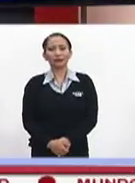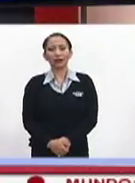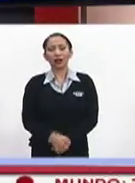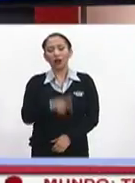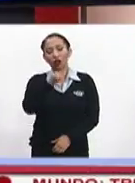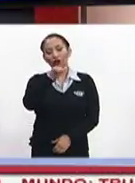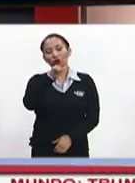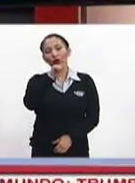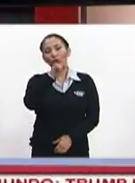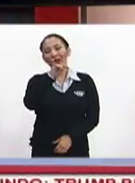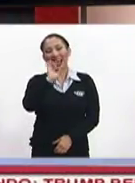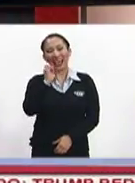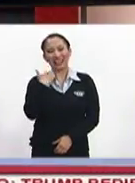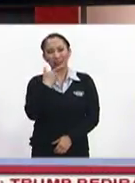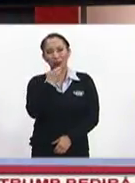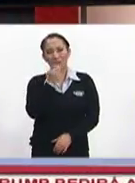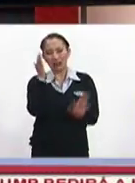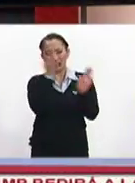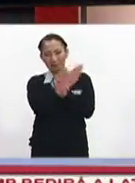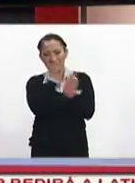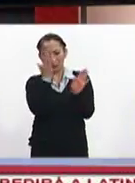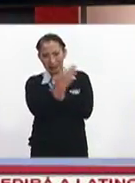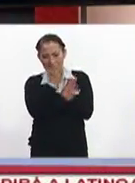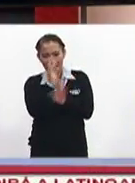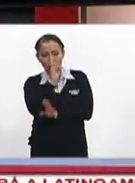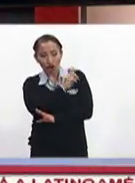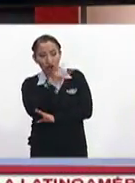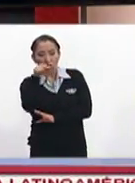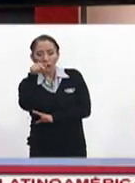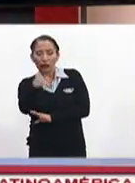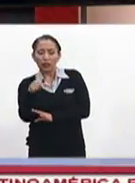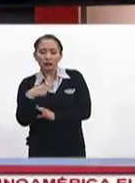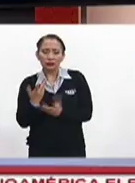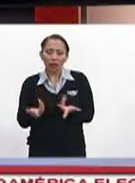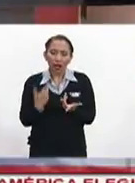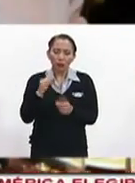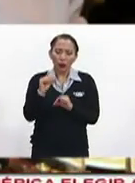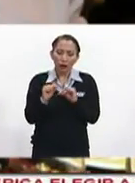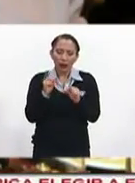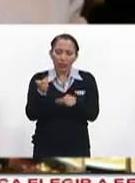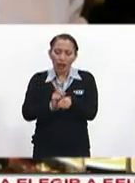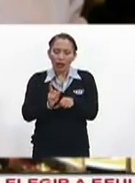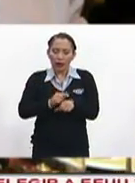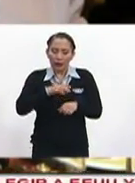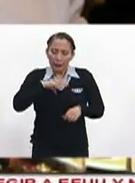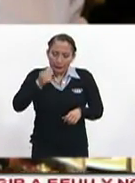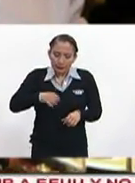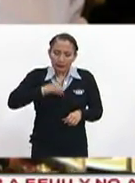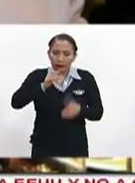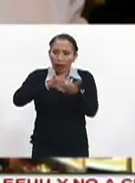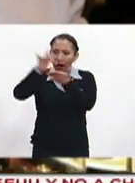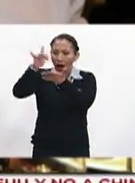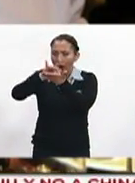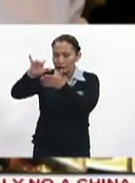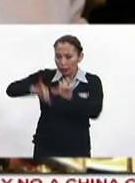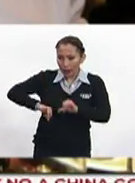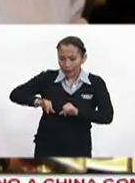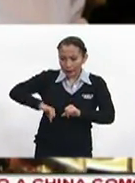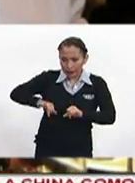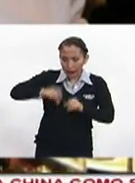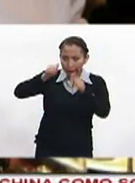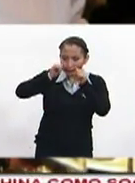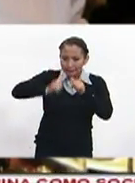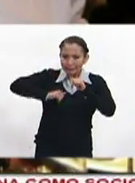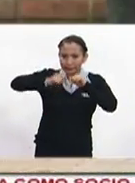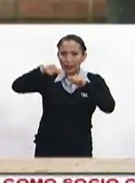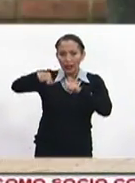Yulia Skripal, hija del exespía ruso Sergei Skripal, dijo que su fuerza crece todos los días y que está agradecida por el interés mostrado en